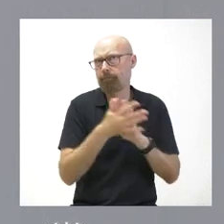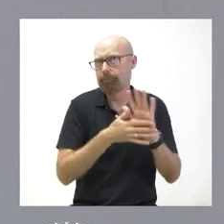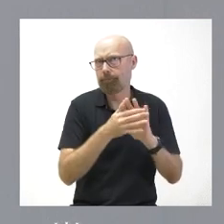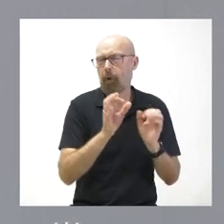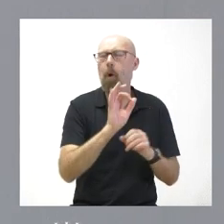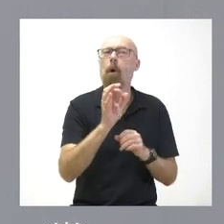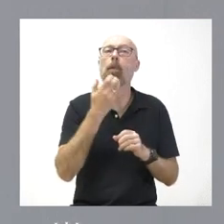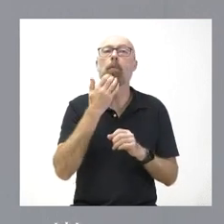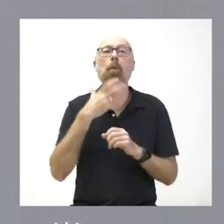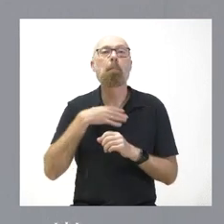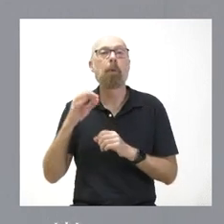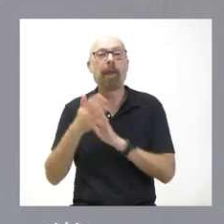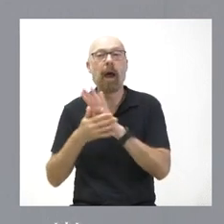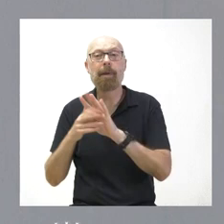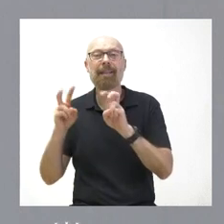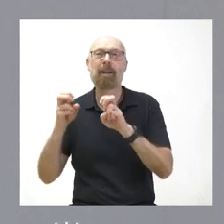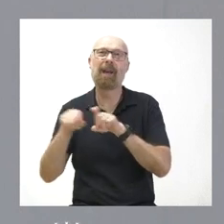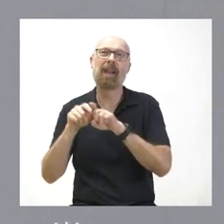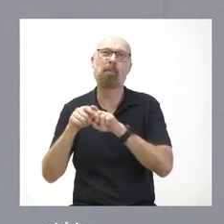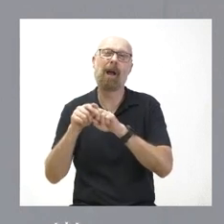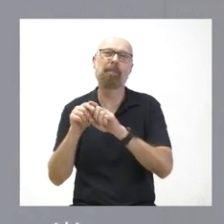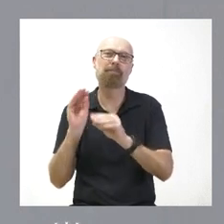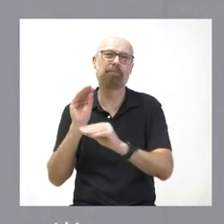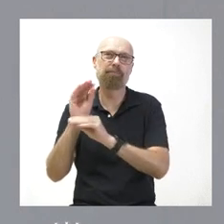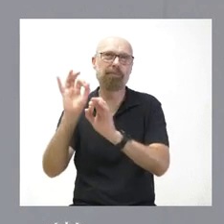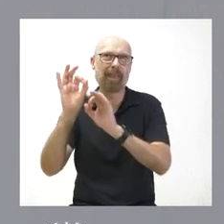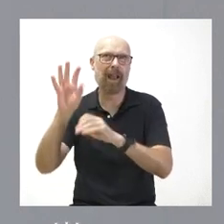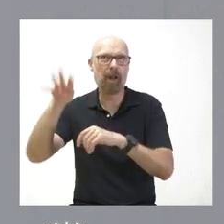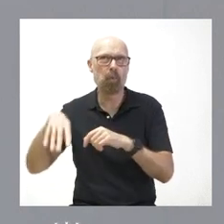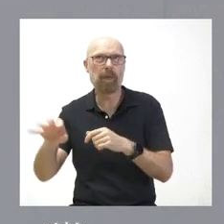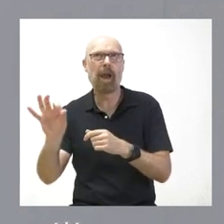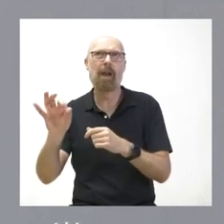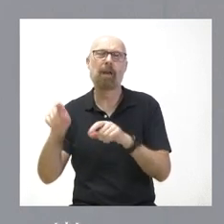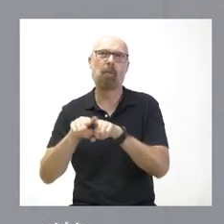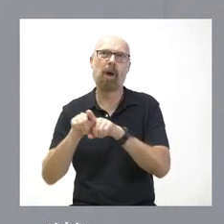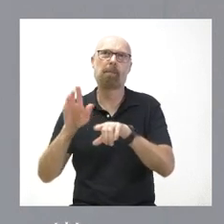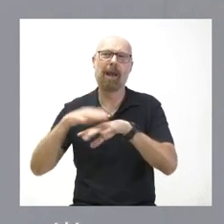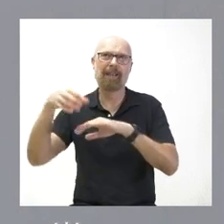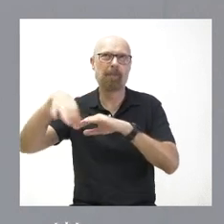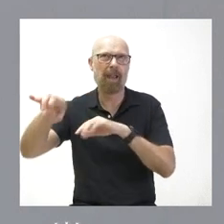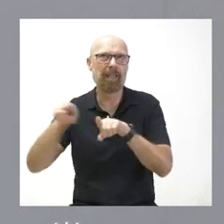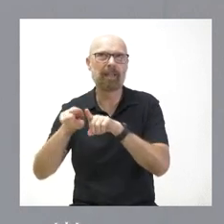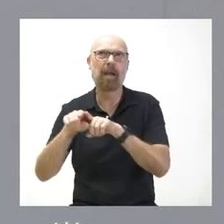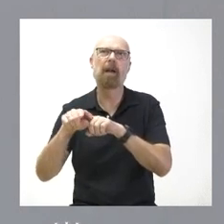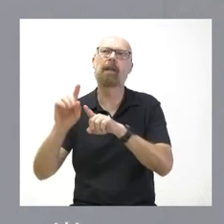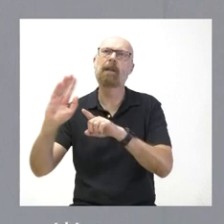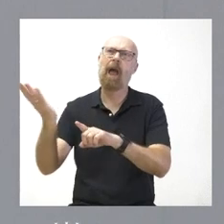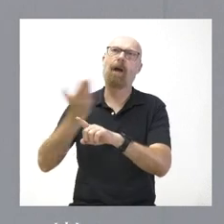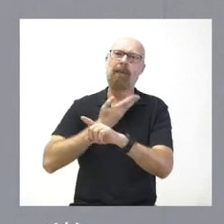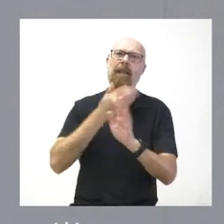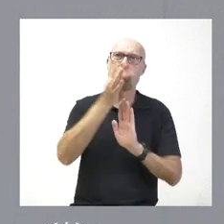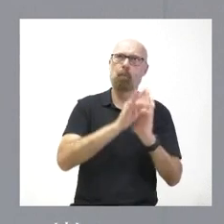en denominar el cupo separatista y los impactos y efectos que este cupo separatista pudiera tener para los presupuestos y para la